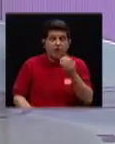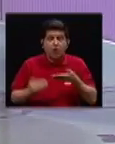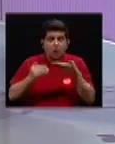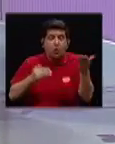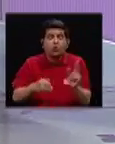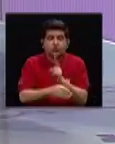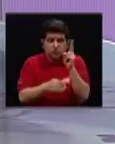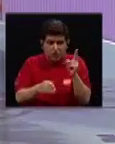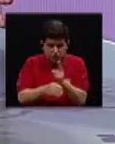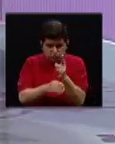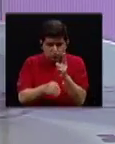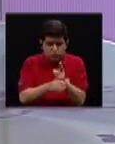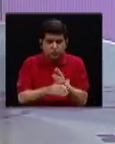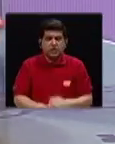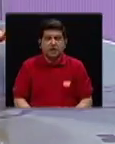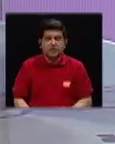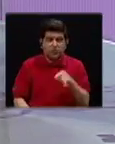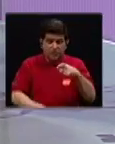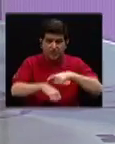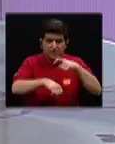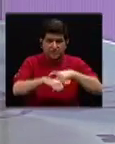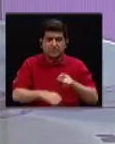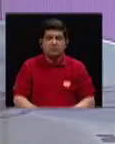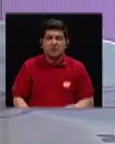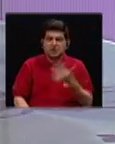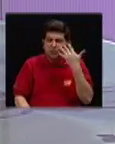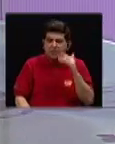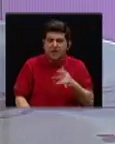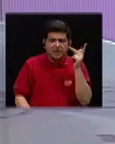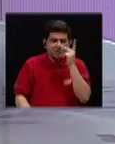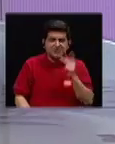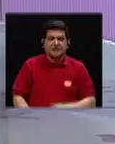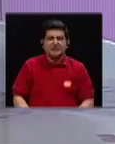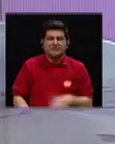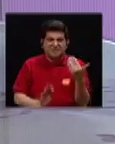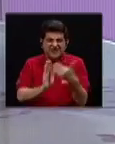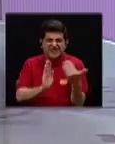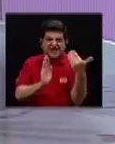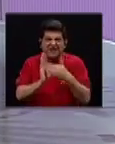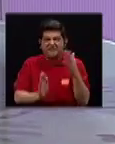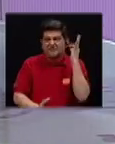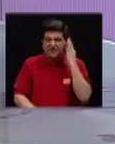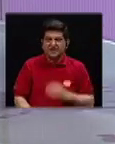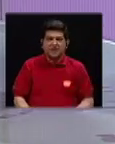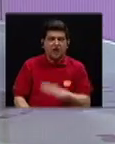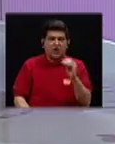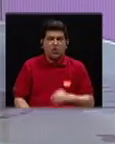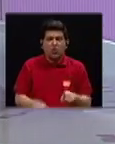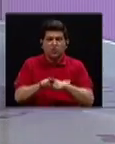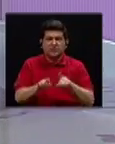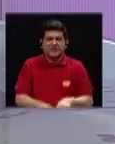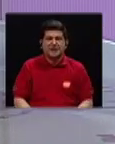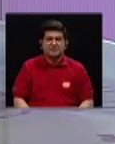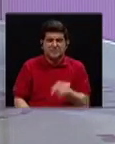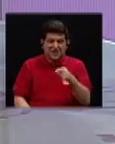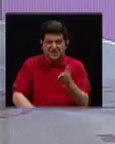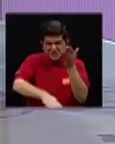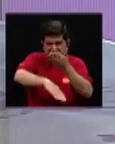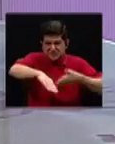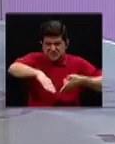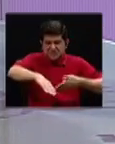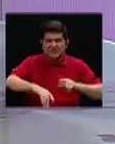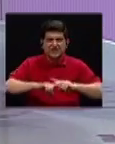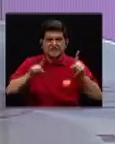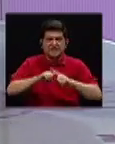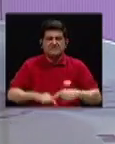eh utilizados como pene para maltratar a las mujeres hubo la mutilación Ah una serie de